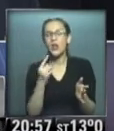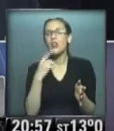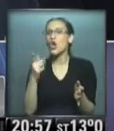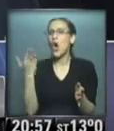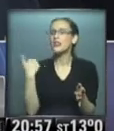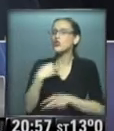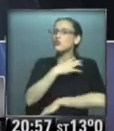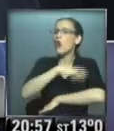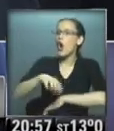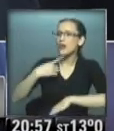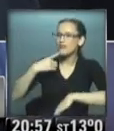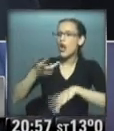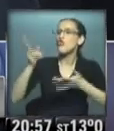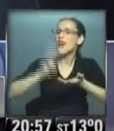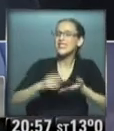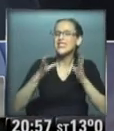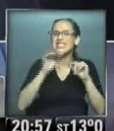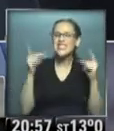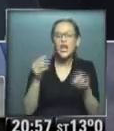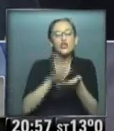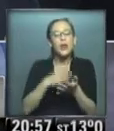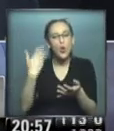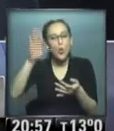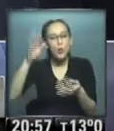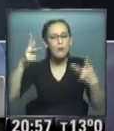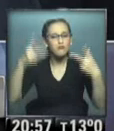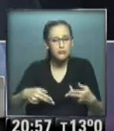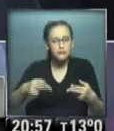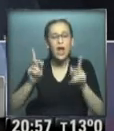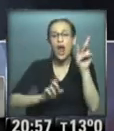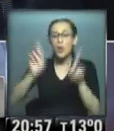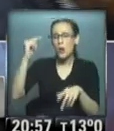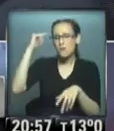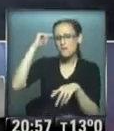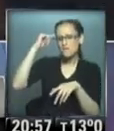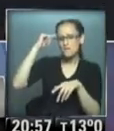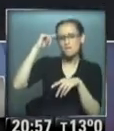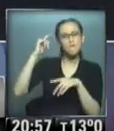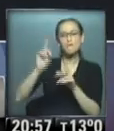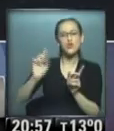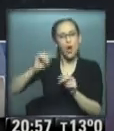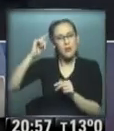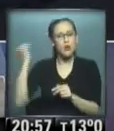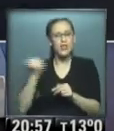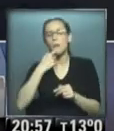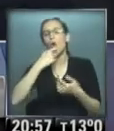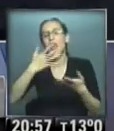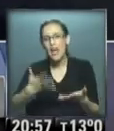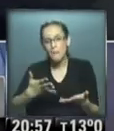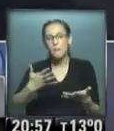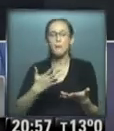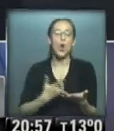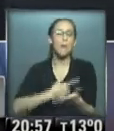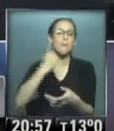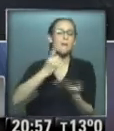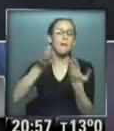pobres, criticó otra vez el bloqueo a Cuba. Y algunos que tal vez se les prestan menos atención, paisitos, como por ejemplo el primer